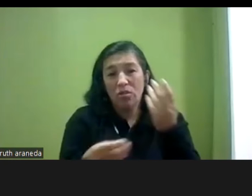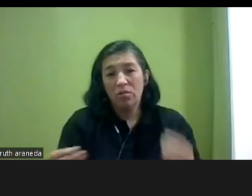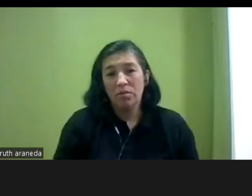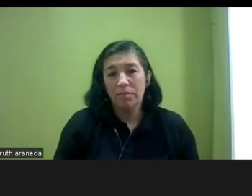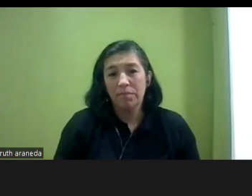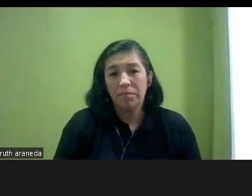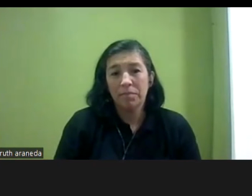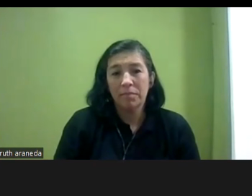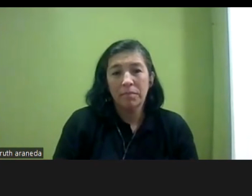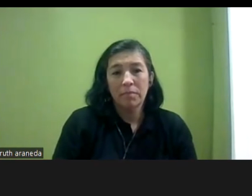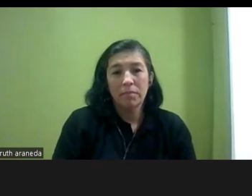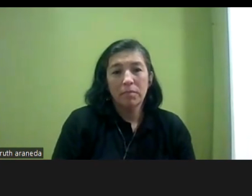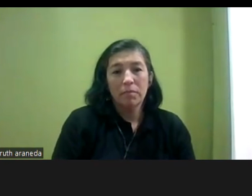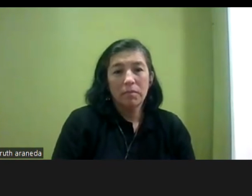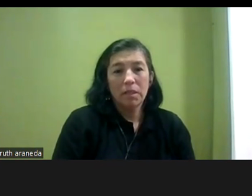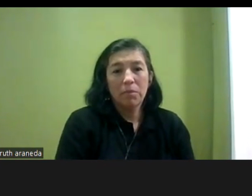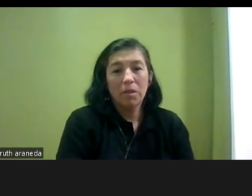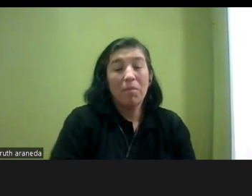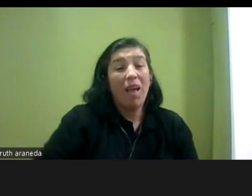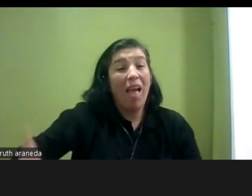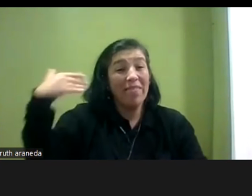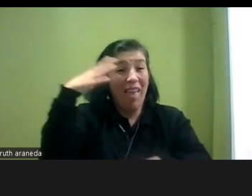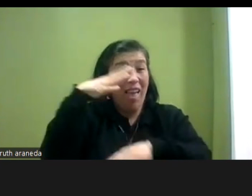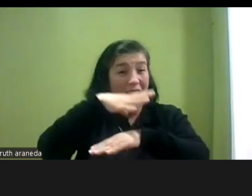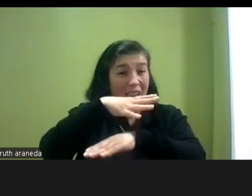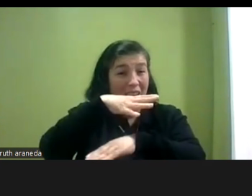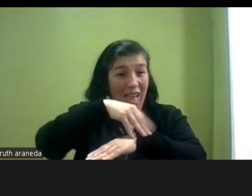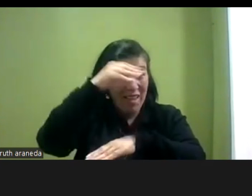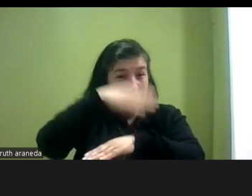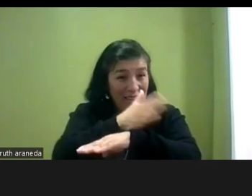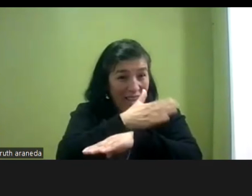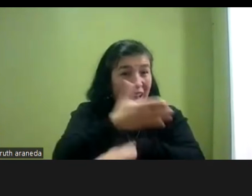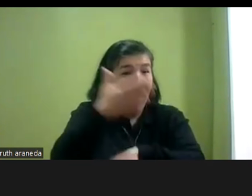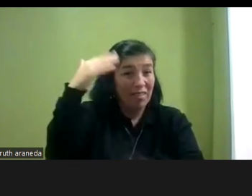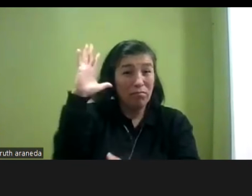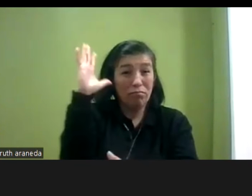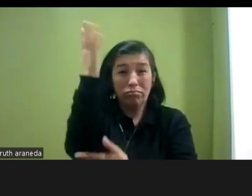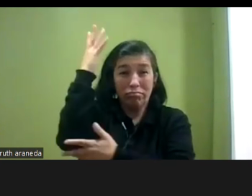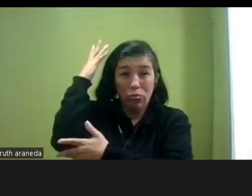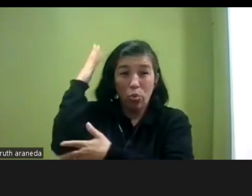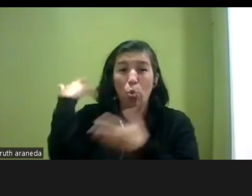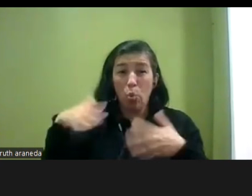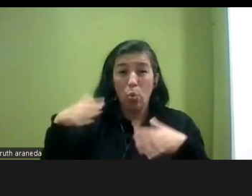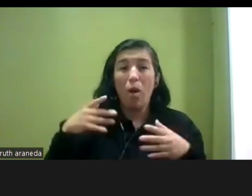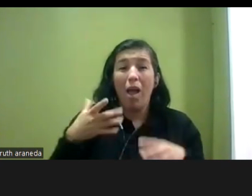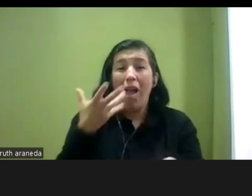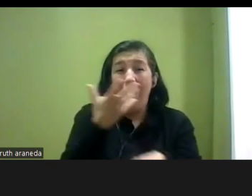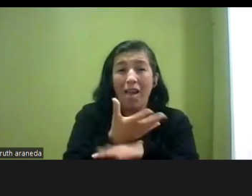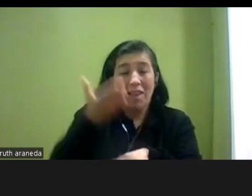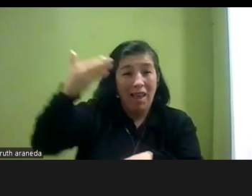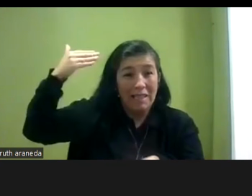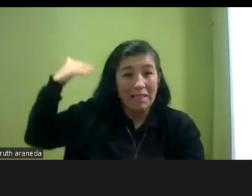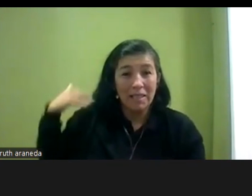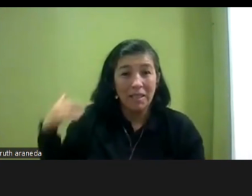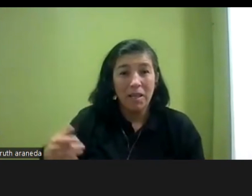decir, Arica tuvo una cobertura arbórea importante,